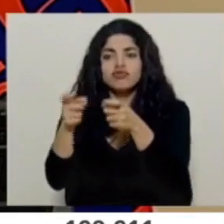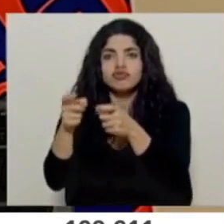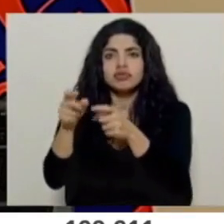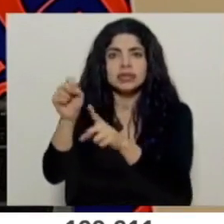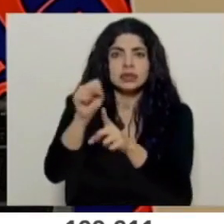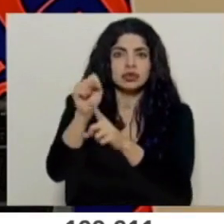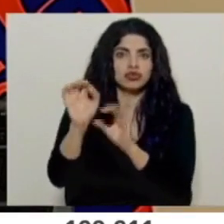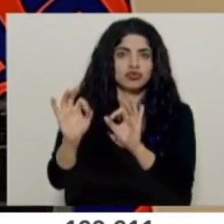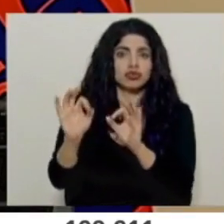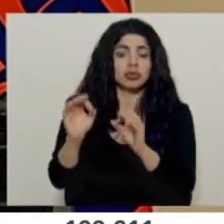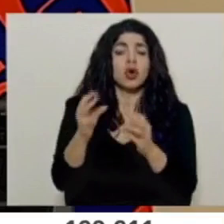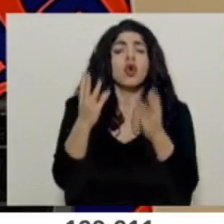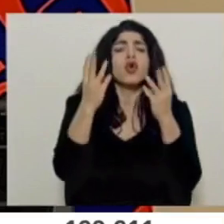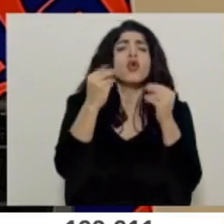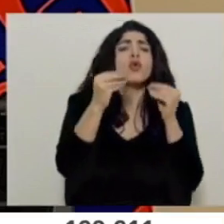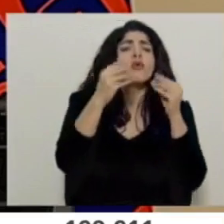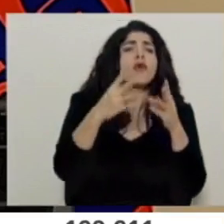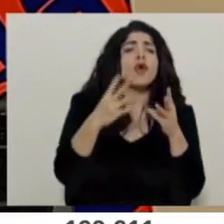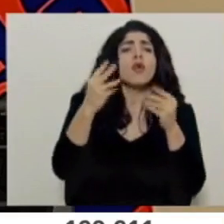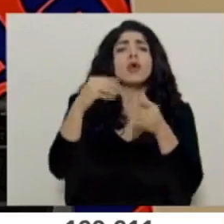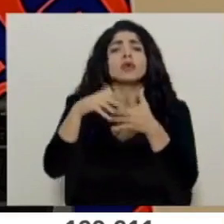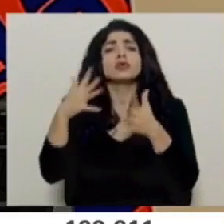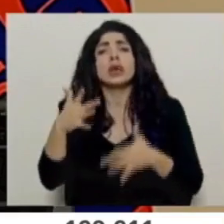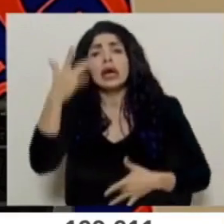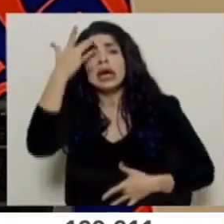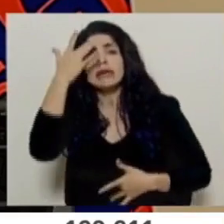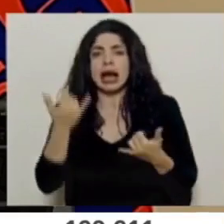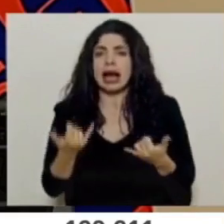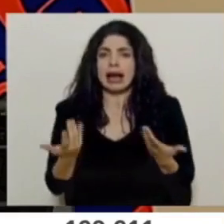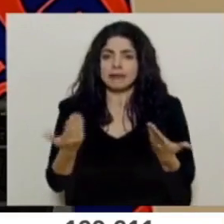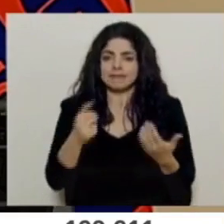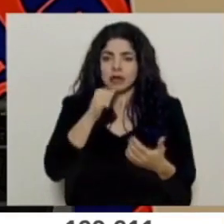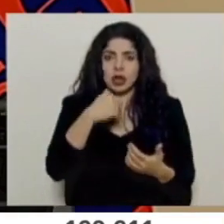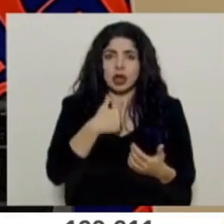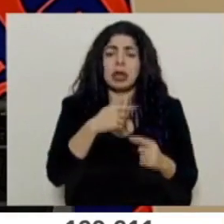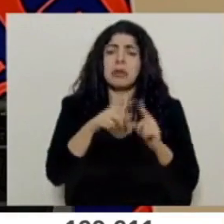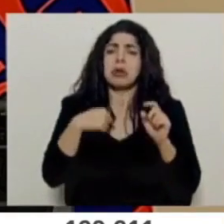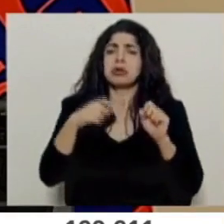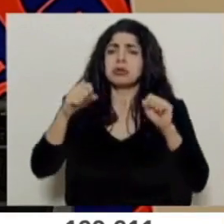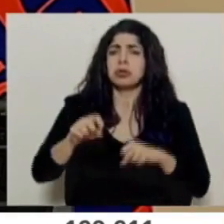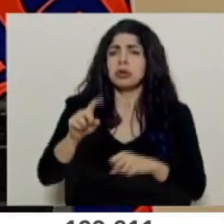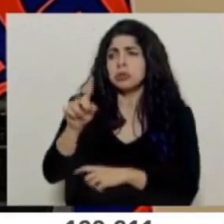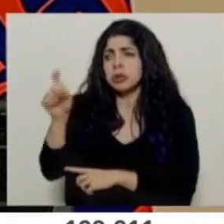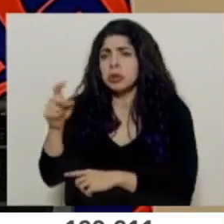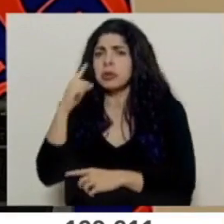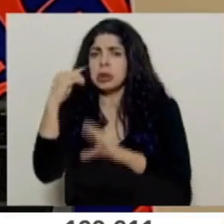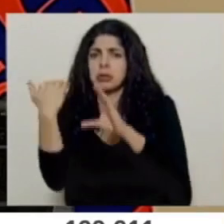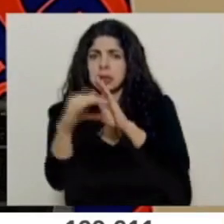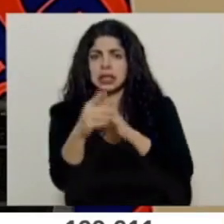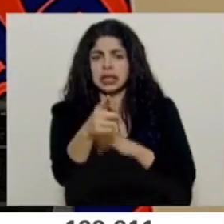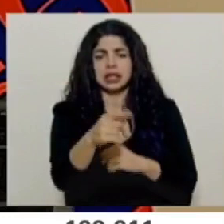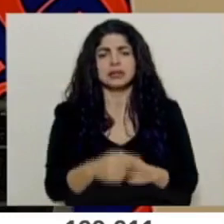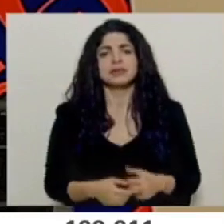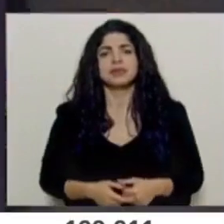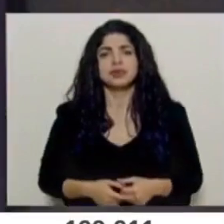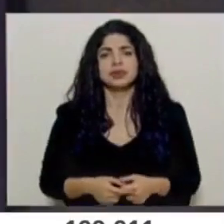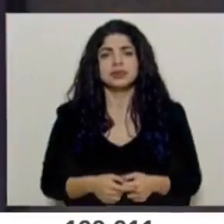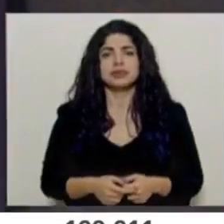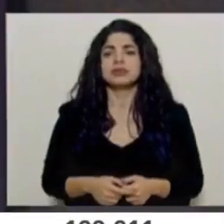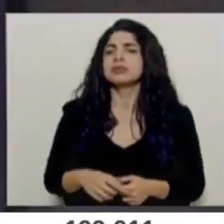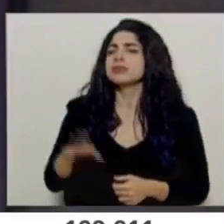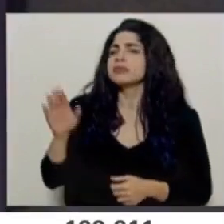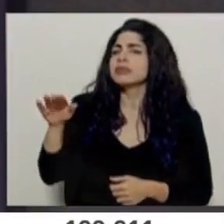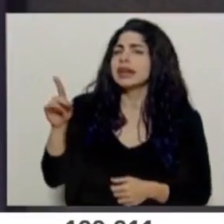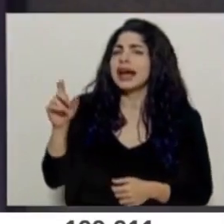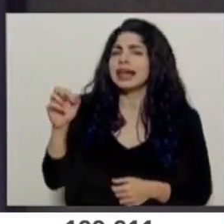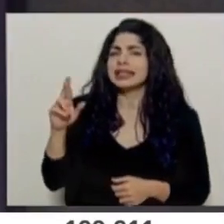y estudiantes específico yo no lo tengo en este momento, pero podríamos consultarlo y hacerlo llegar. Don Alexander,